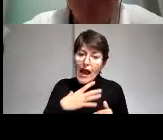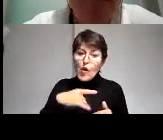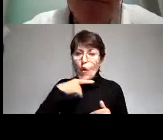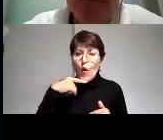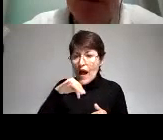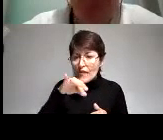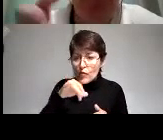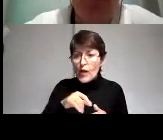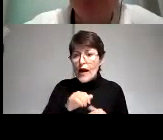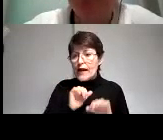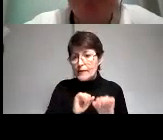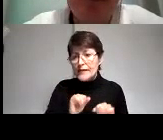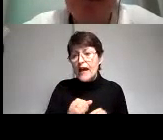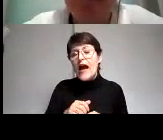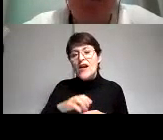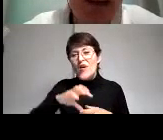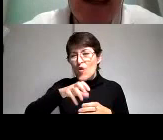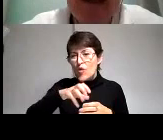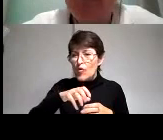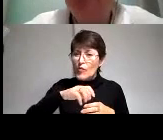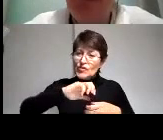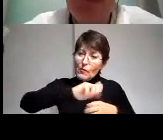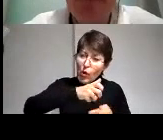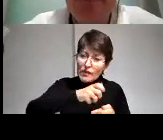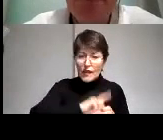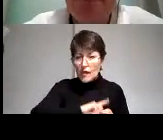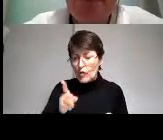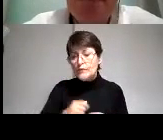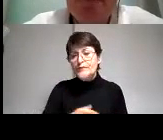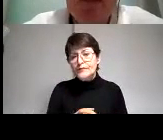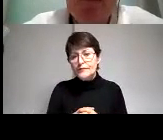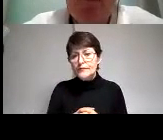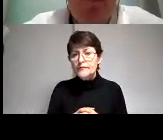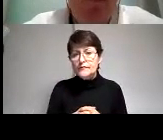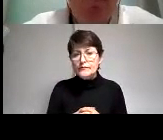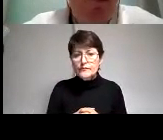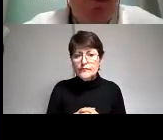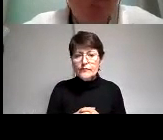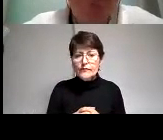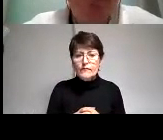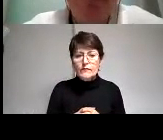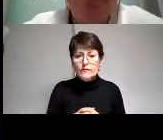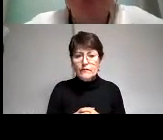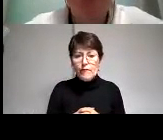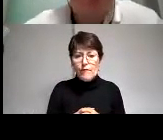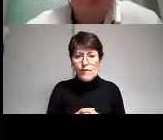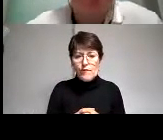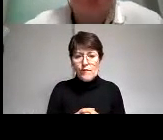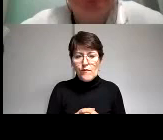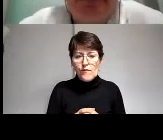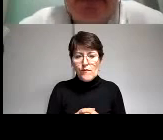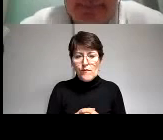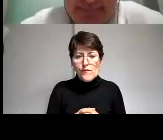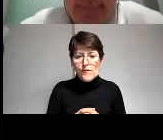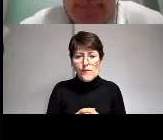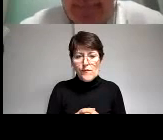azúcar, los zumos industriales, la bollería, un poco eso. Pues nada, Isabel, ahí